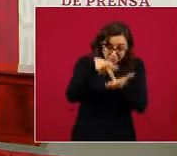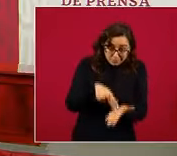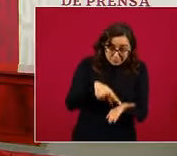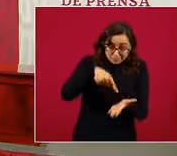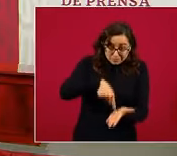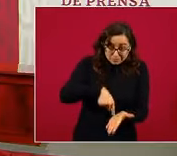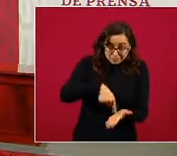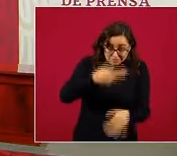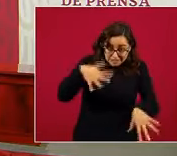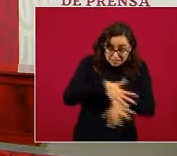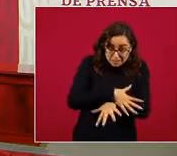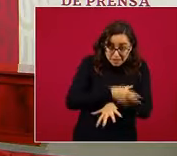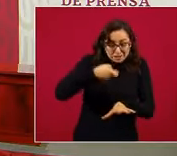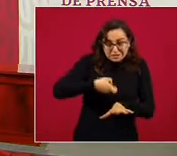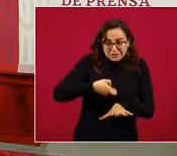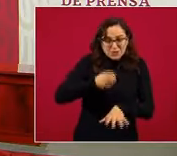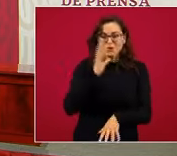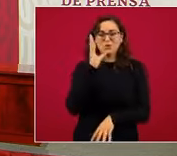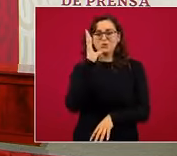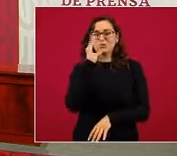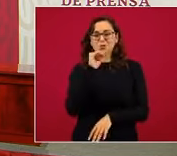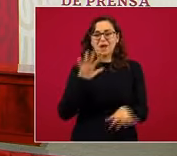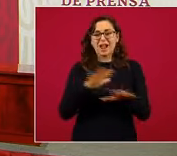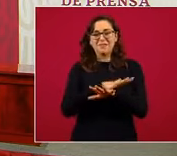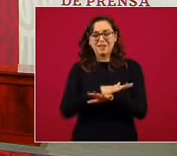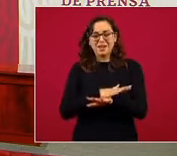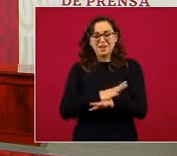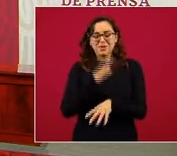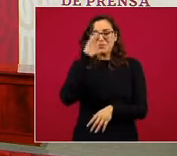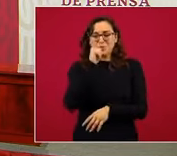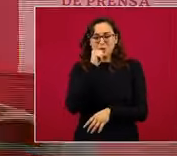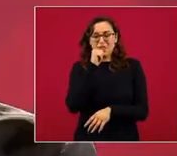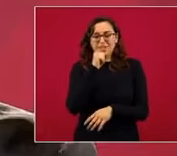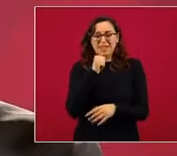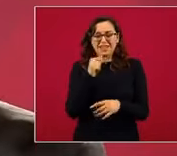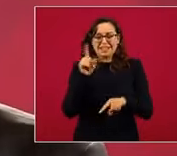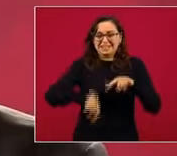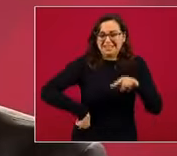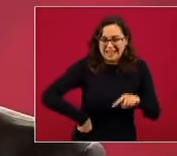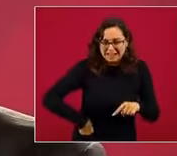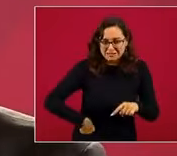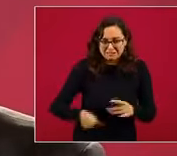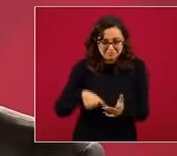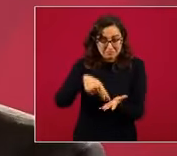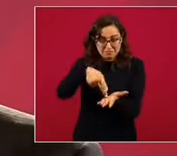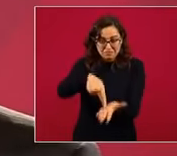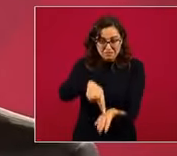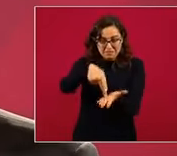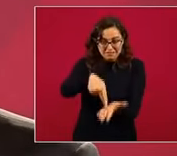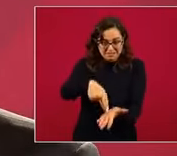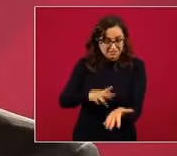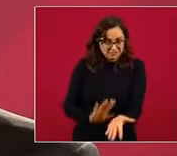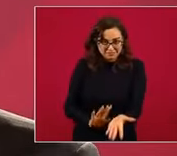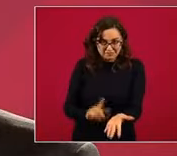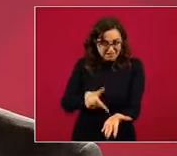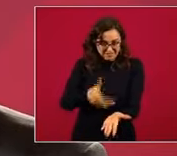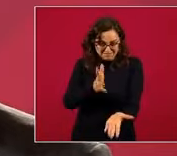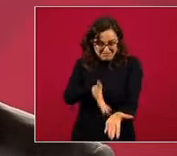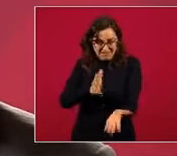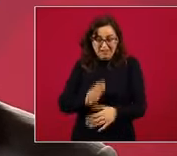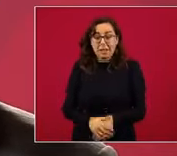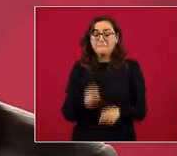ya no nos sirve de nada. Ya no podemos confiar en la realidad medida por el instrumento objetivo. Igual opera el semáforo.